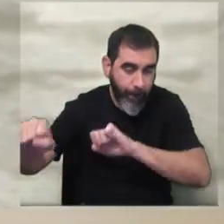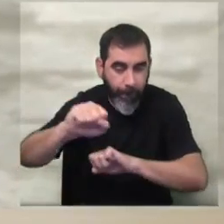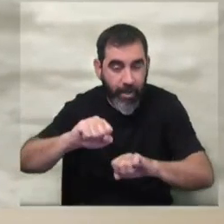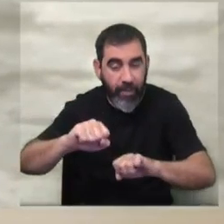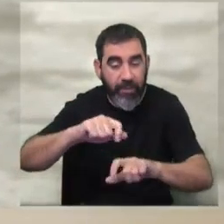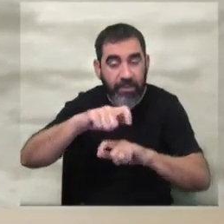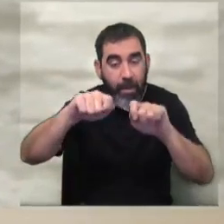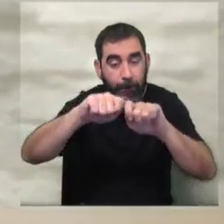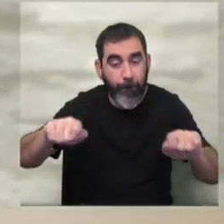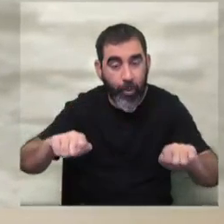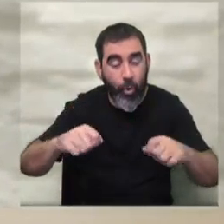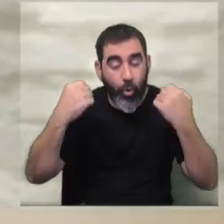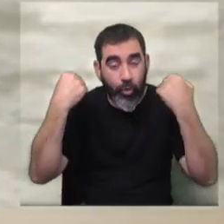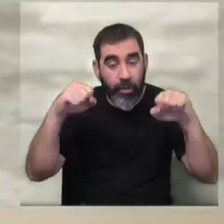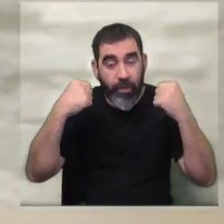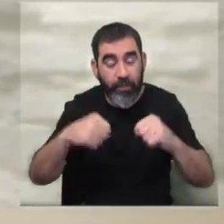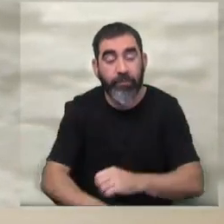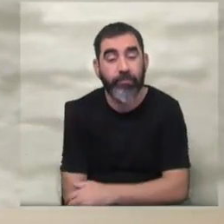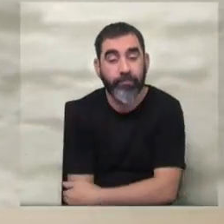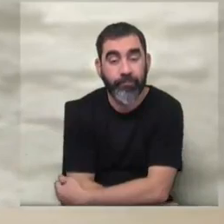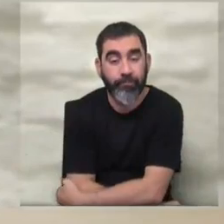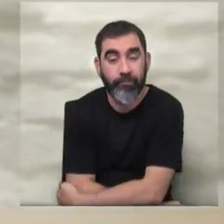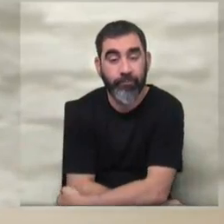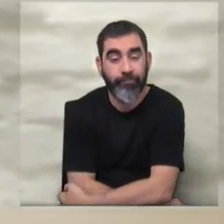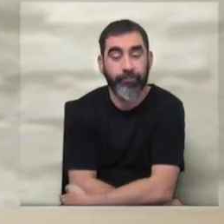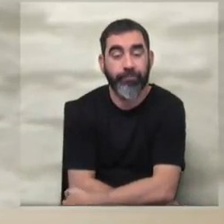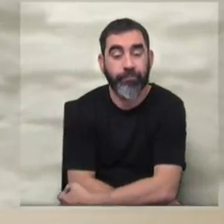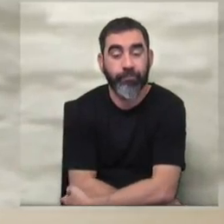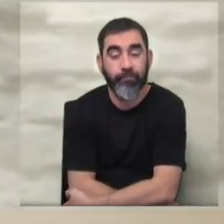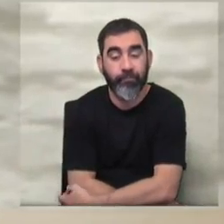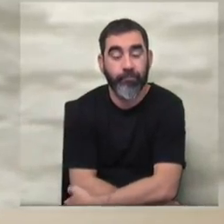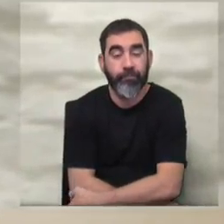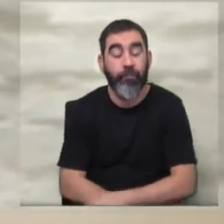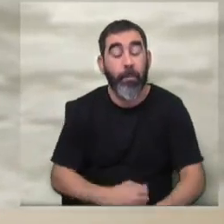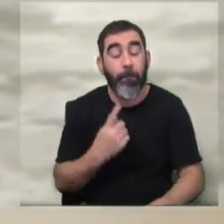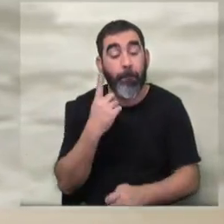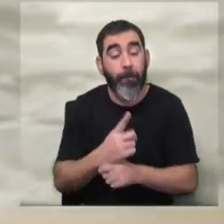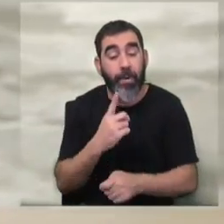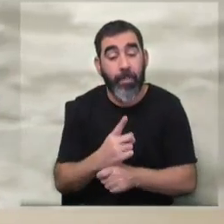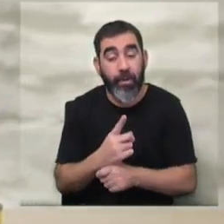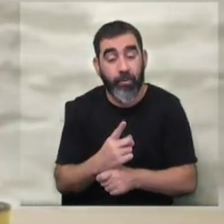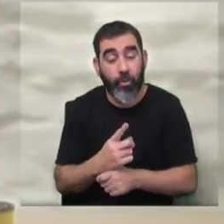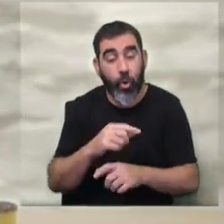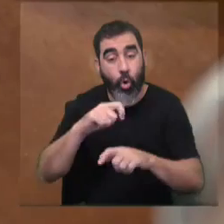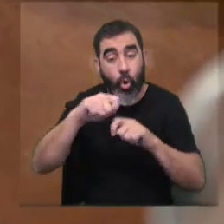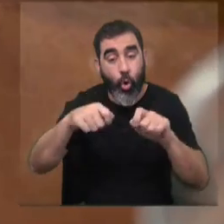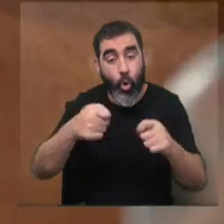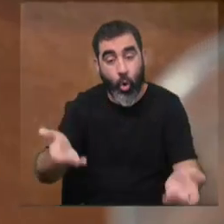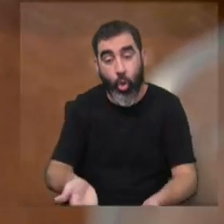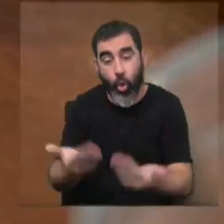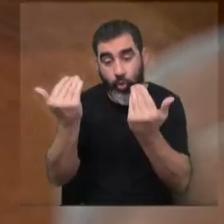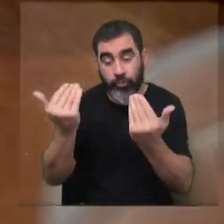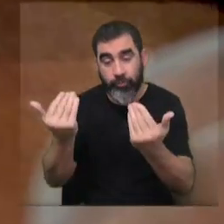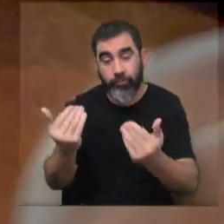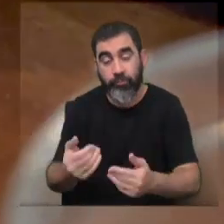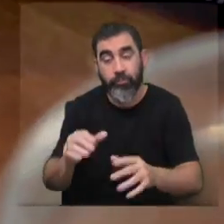las zapatillas deportivas, los championes, como le quieran llamar. Lo primero que hago es sacar los cordones, evidentemente.